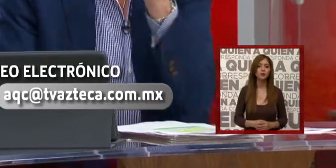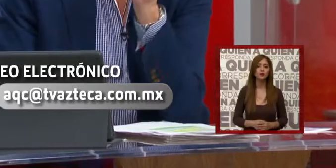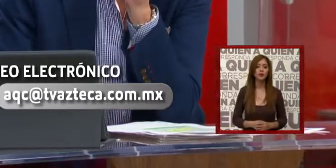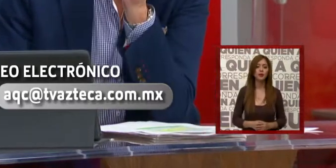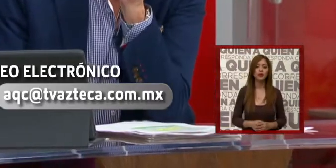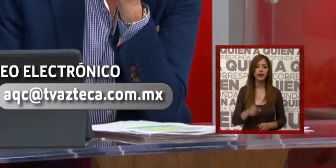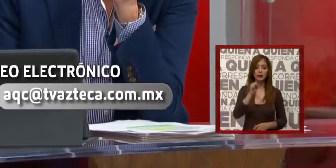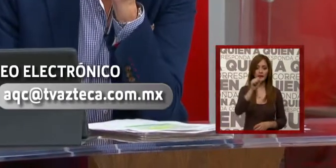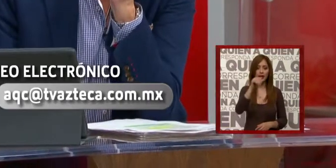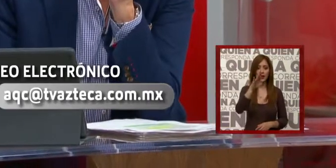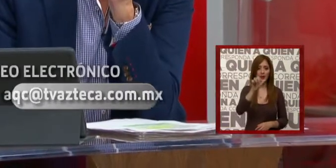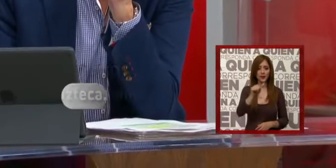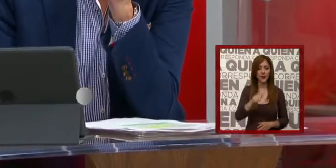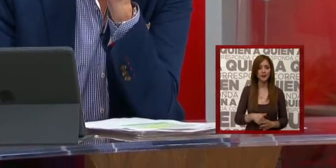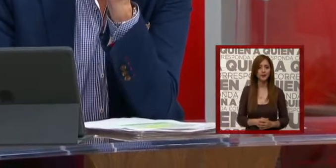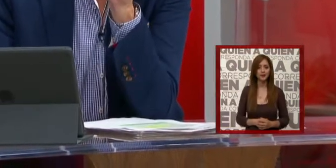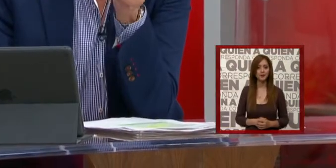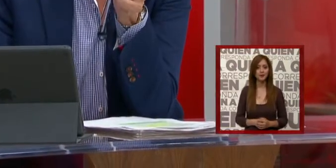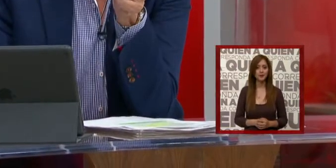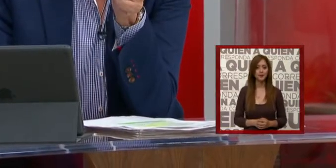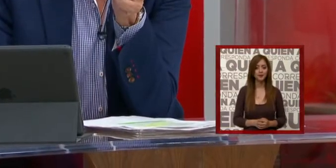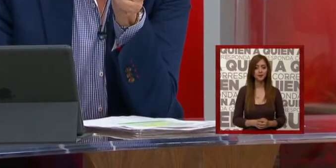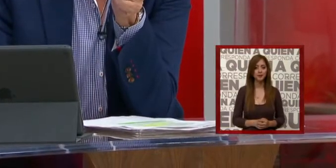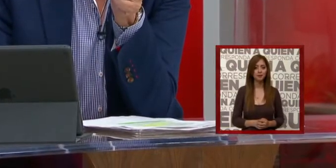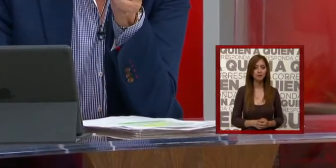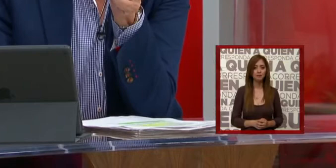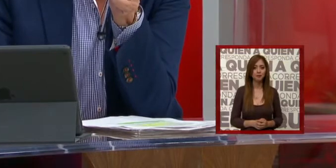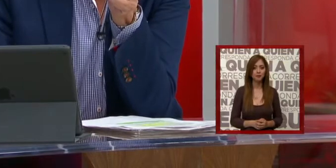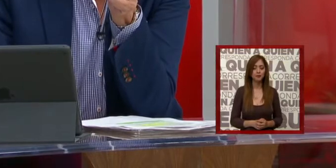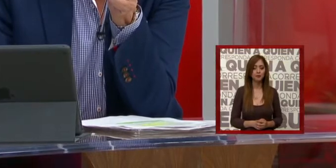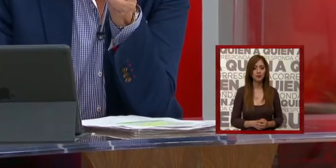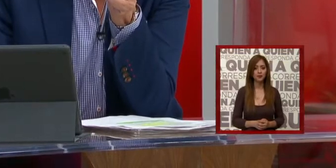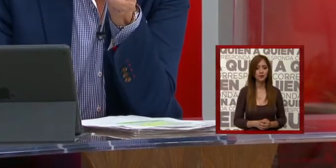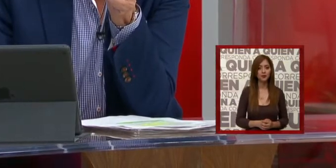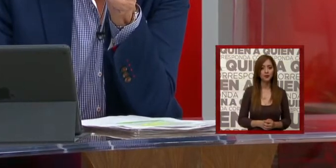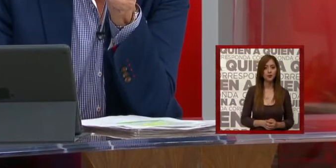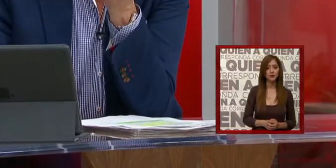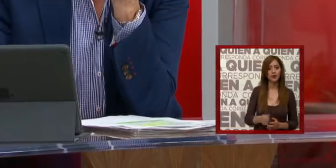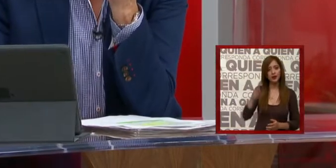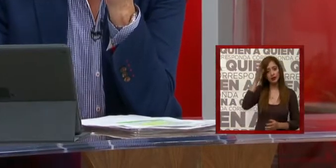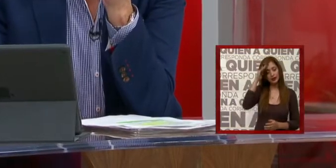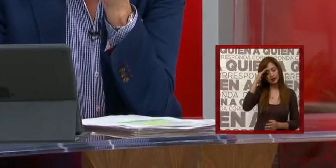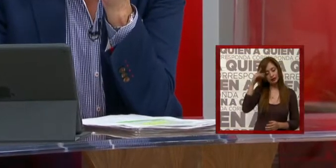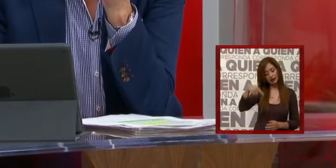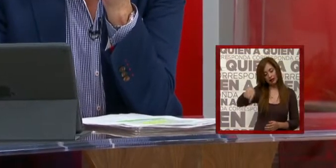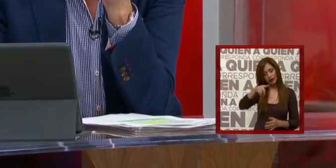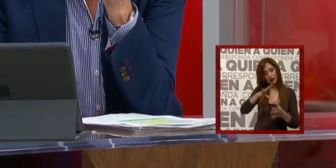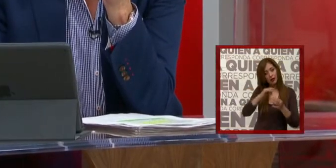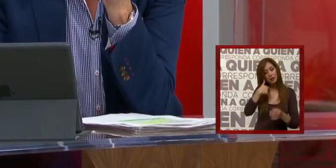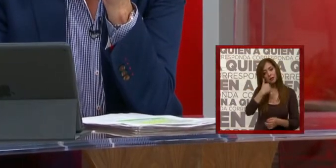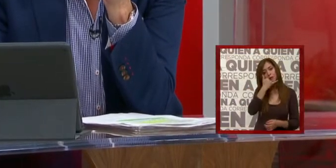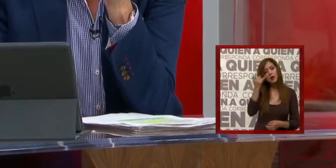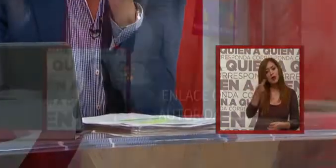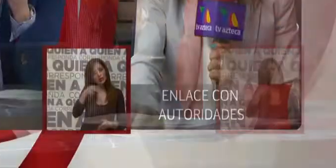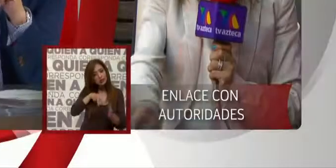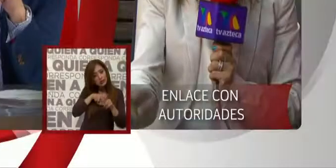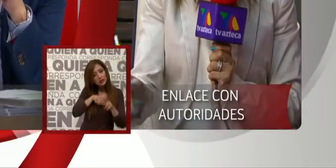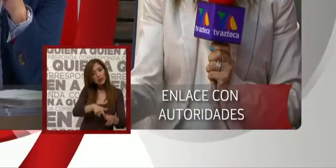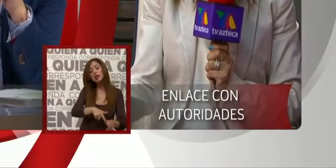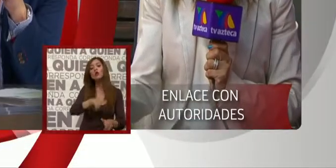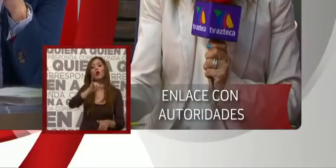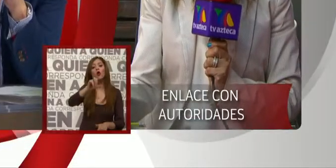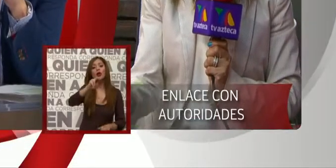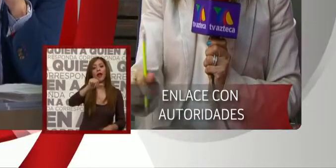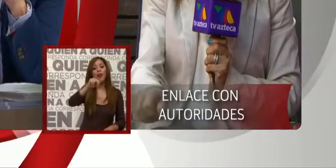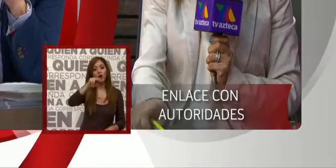José. Señor, muy buenas tardes. Buenas tardes. ¿Seguimos en jornada notarial? Seguimos, señor. Oye, Jesús Coria Mendoza, habla al